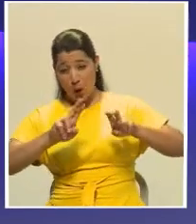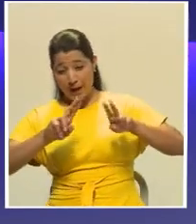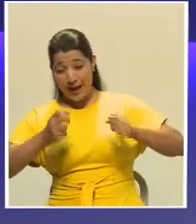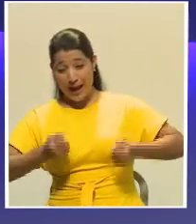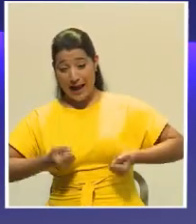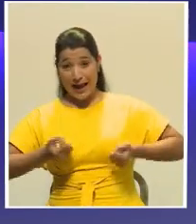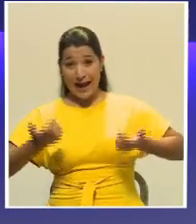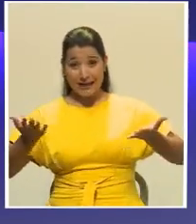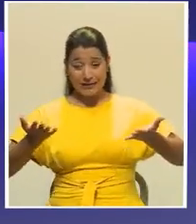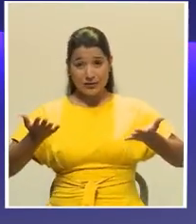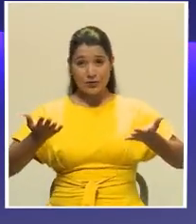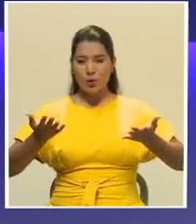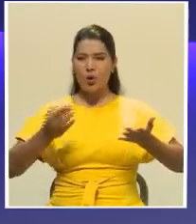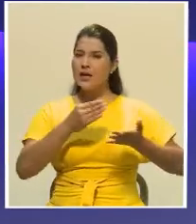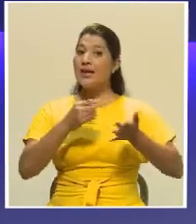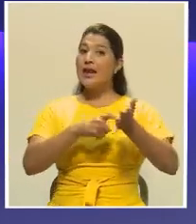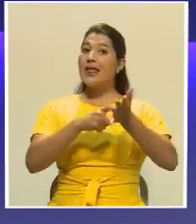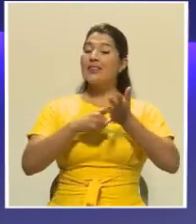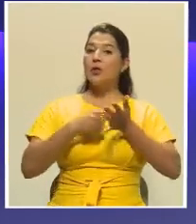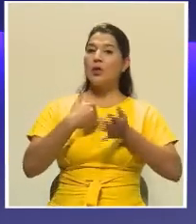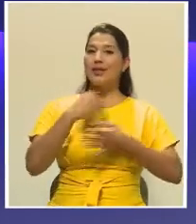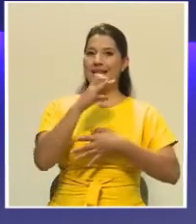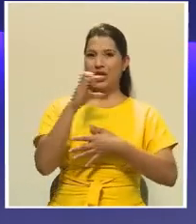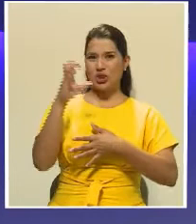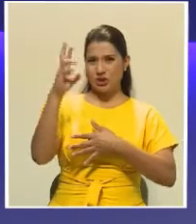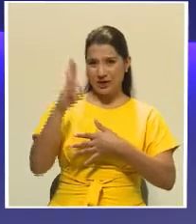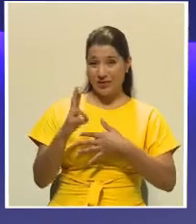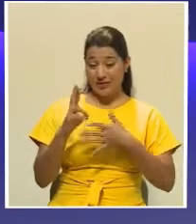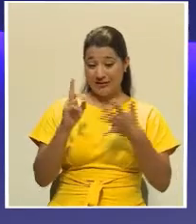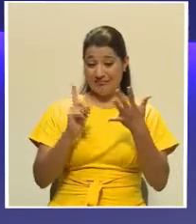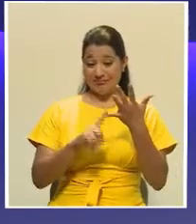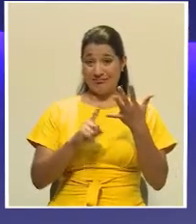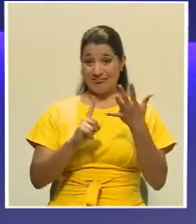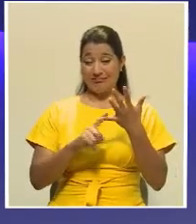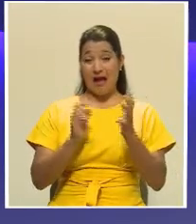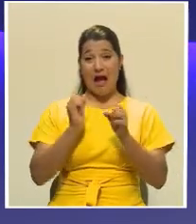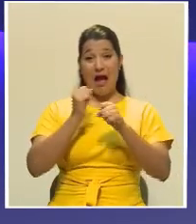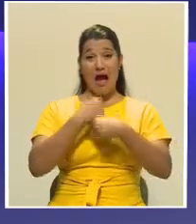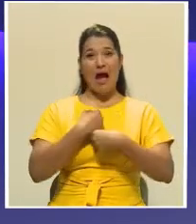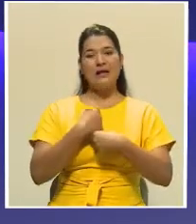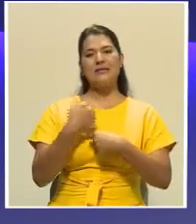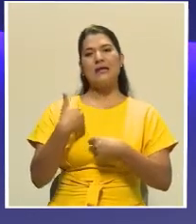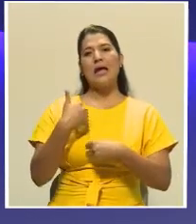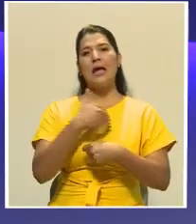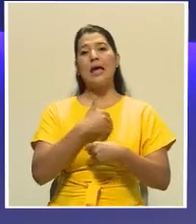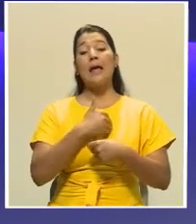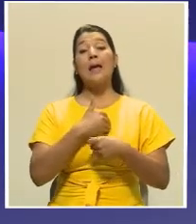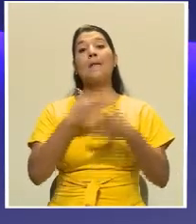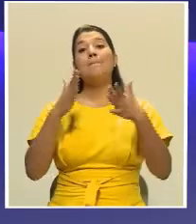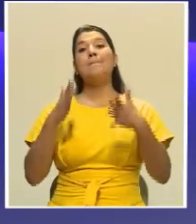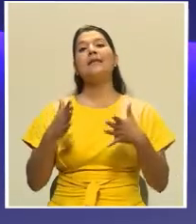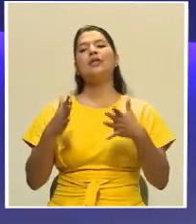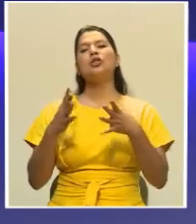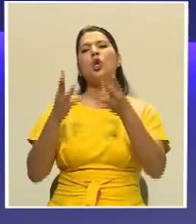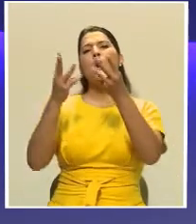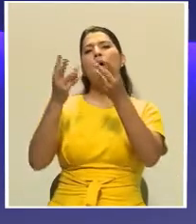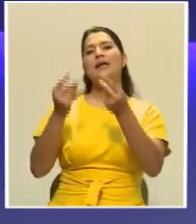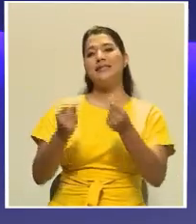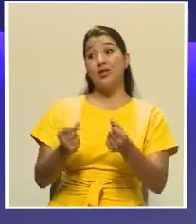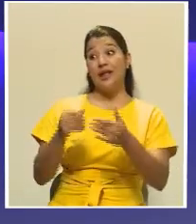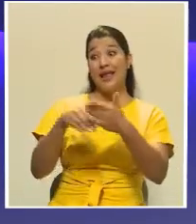la deuda del país le han generado más de un dolor de cabeza a los ministros de Hacienda de